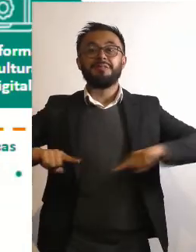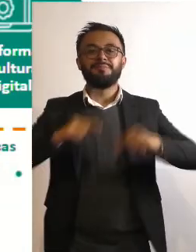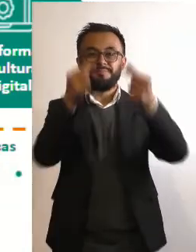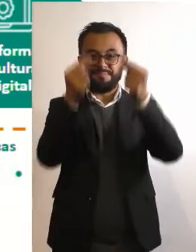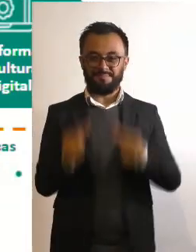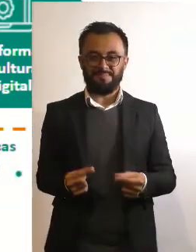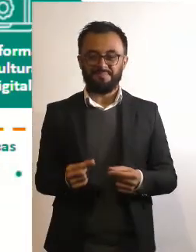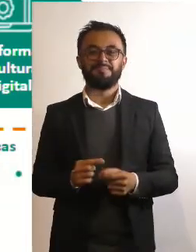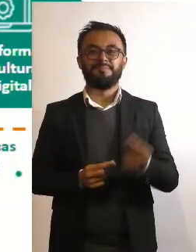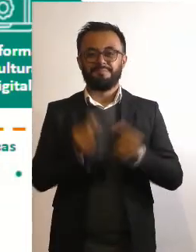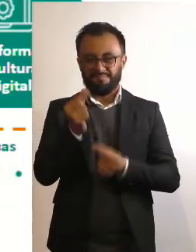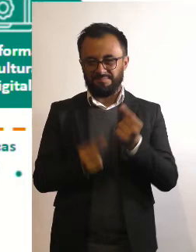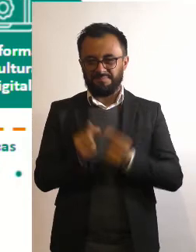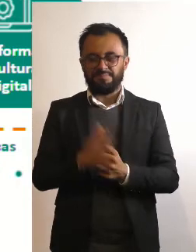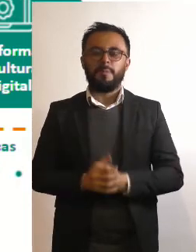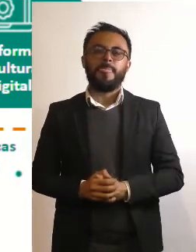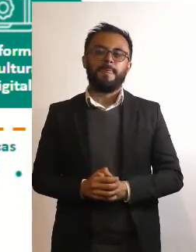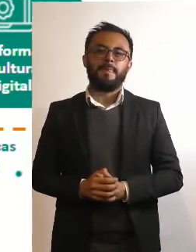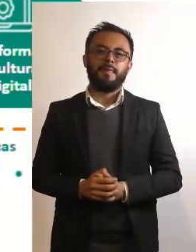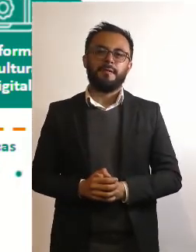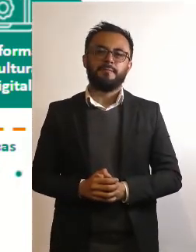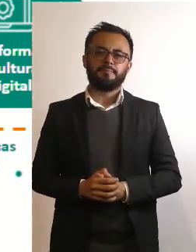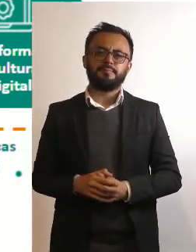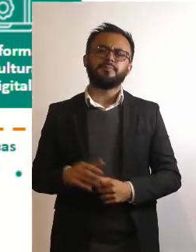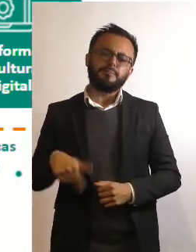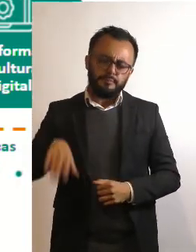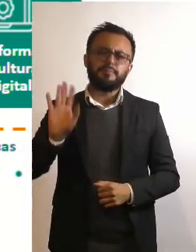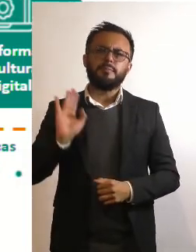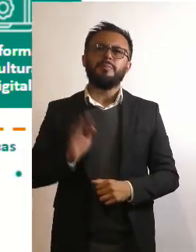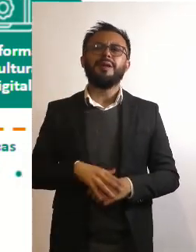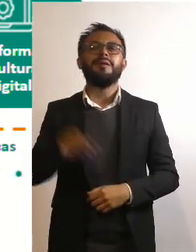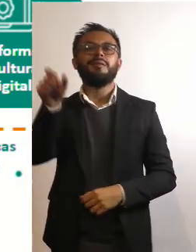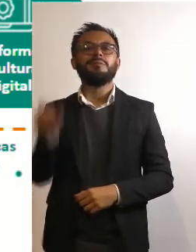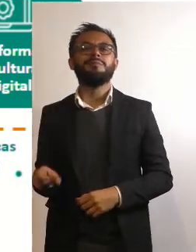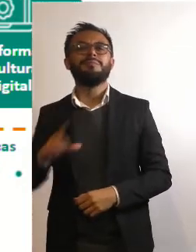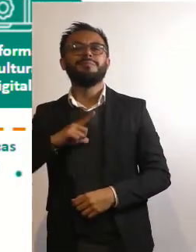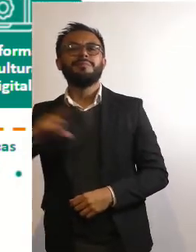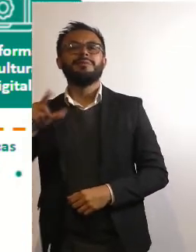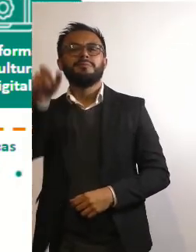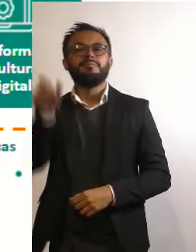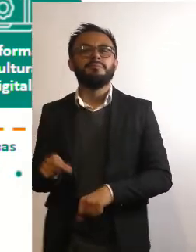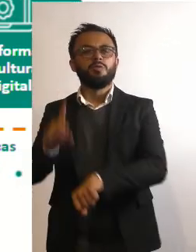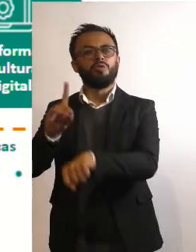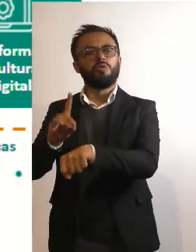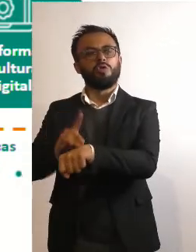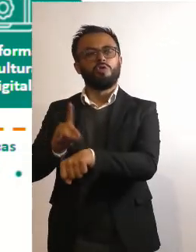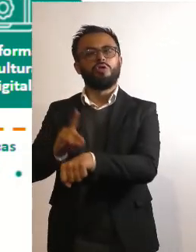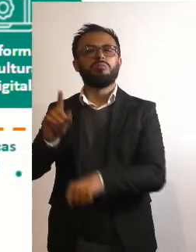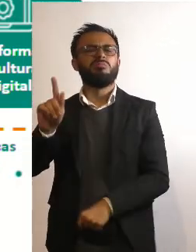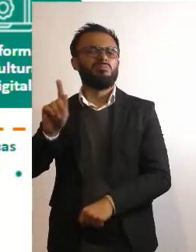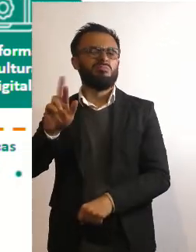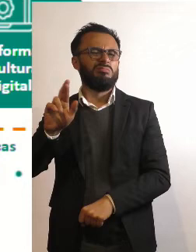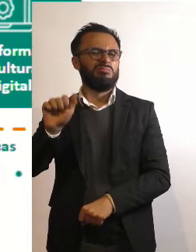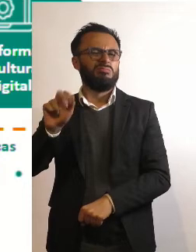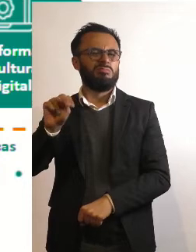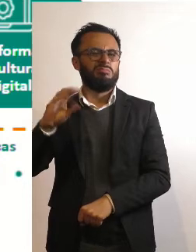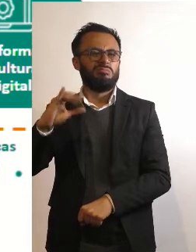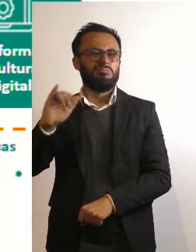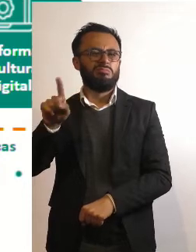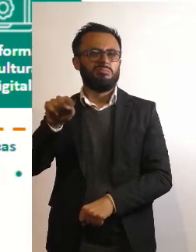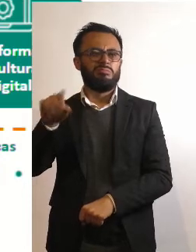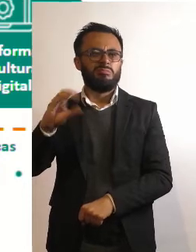Aquí, pues, con el gran liderazgo del doctor Francisco Falla, que desafortunadamente ya no se encuentra con nosotros